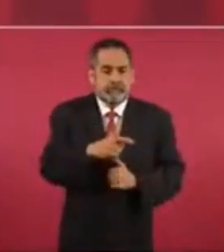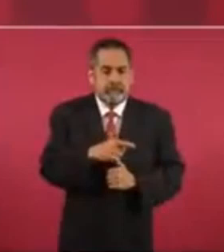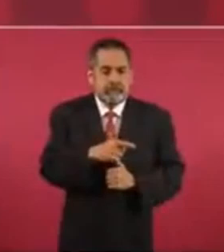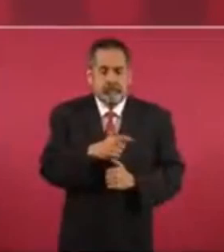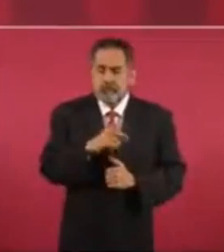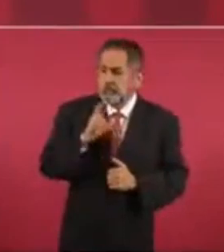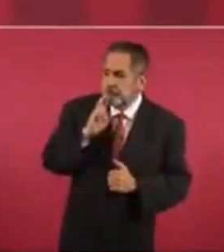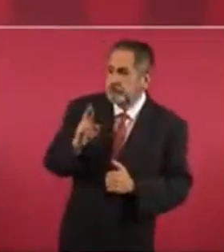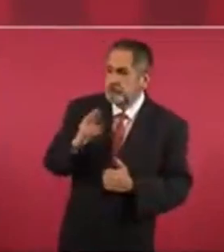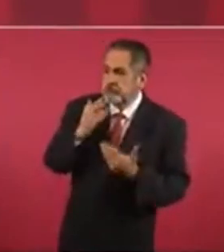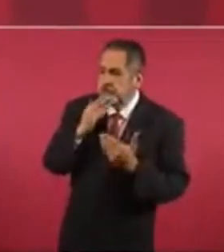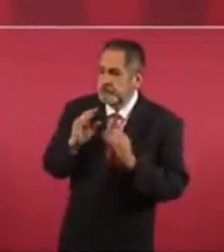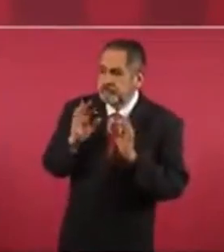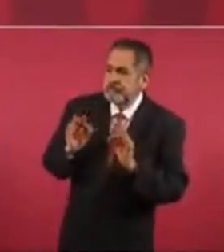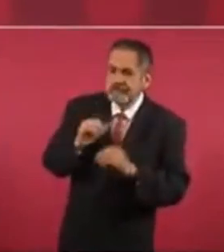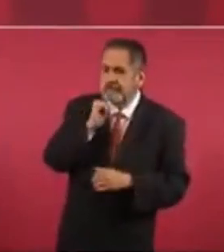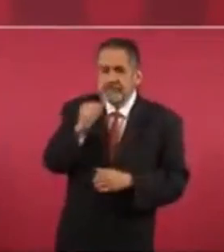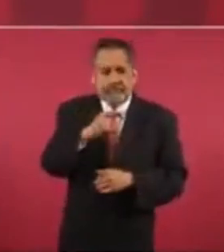resultado nada,